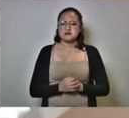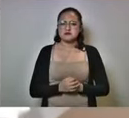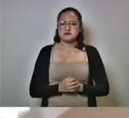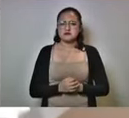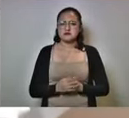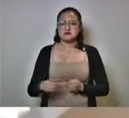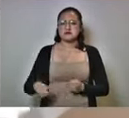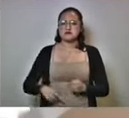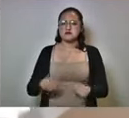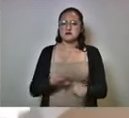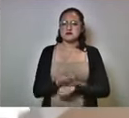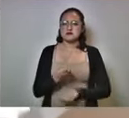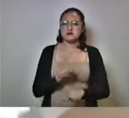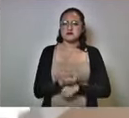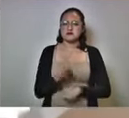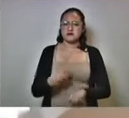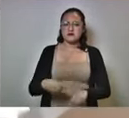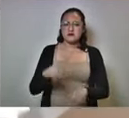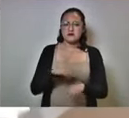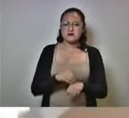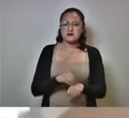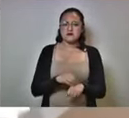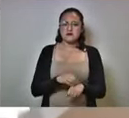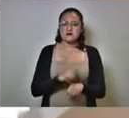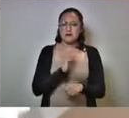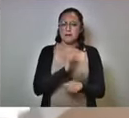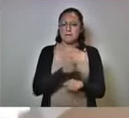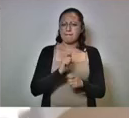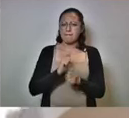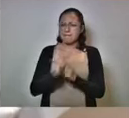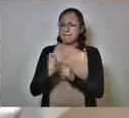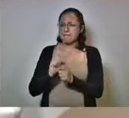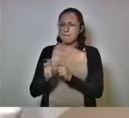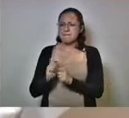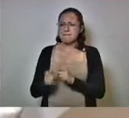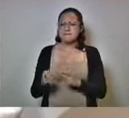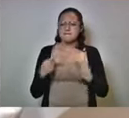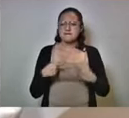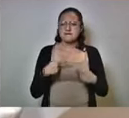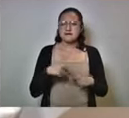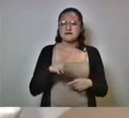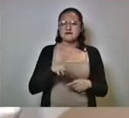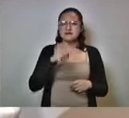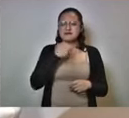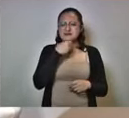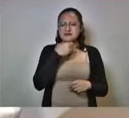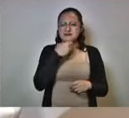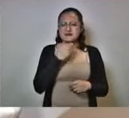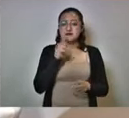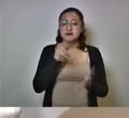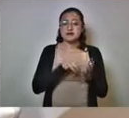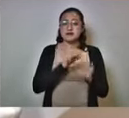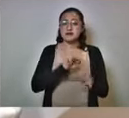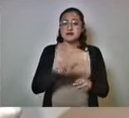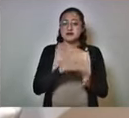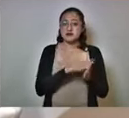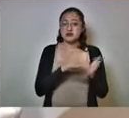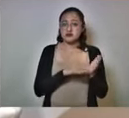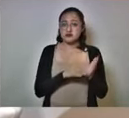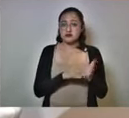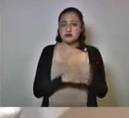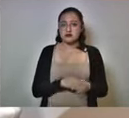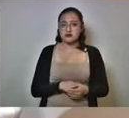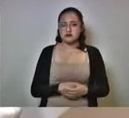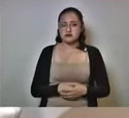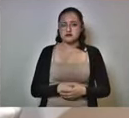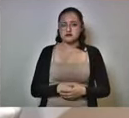el gobierno del estado tiene que inyectarle a las pensiones 2.500 millones de pesos. Si no, no va a haber un